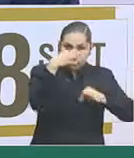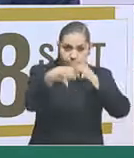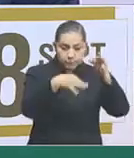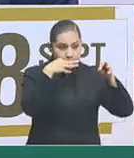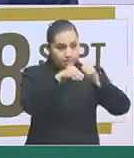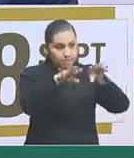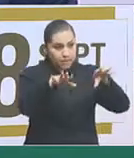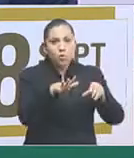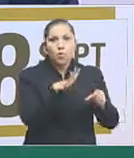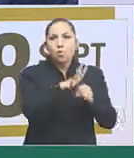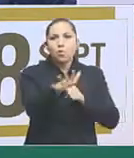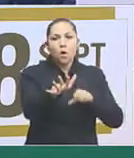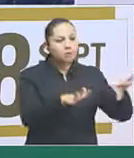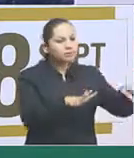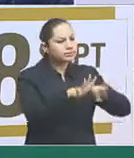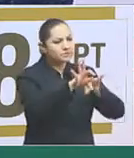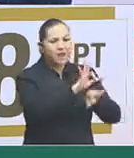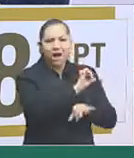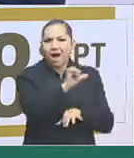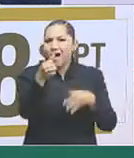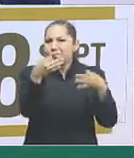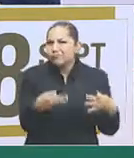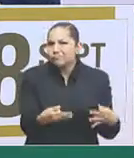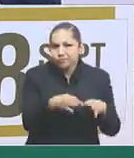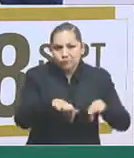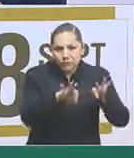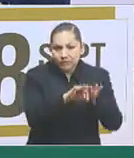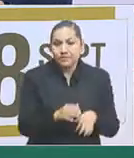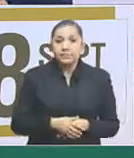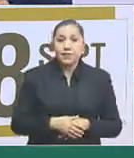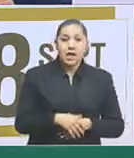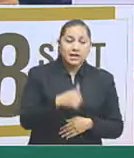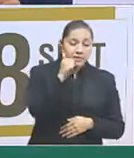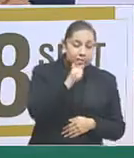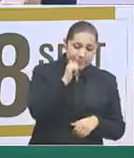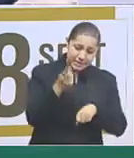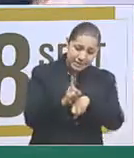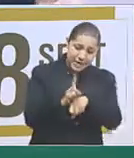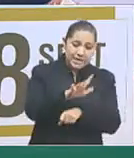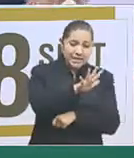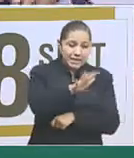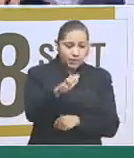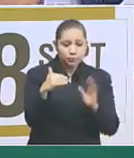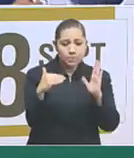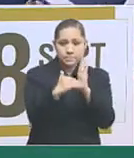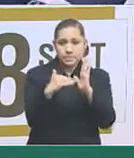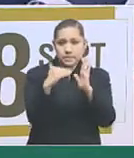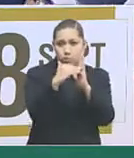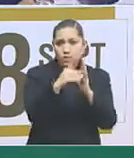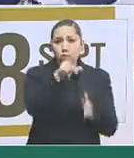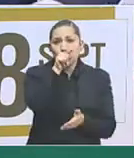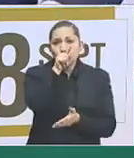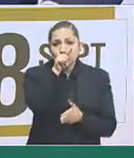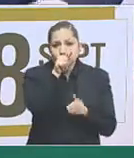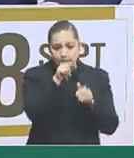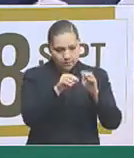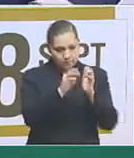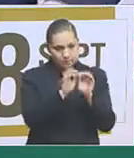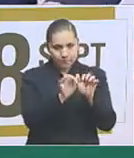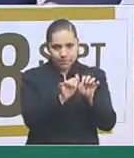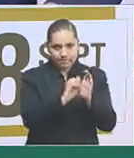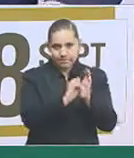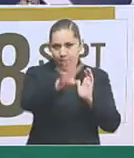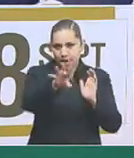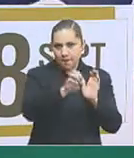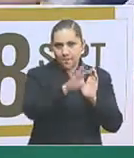todos los días se producen 500 millones de tweets todos los días son 500 millones de